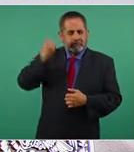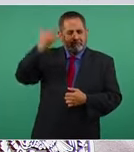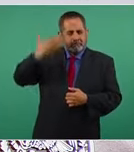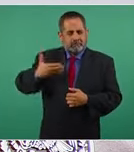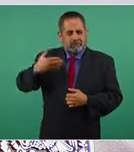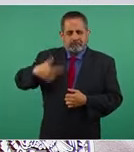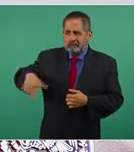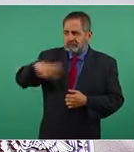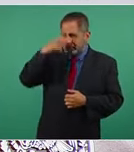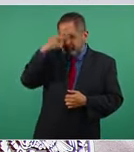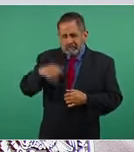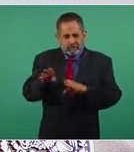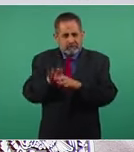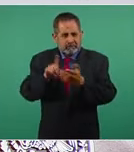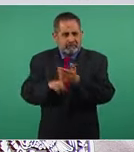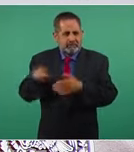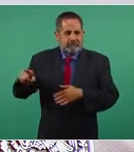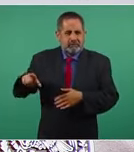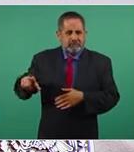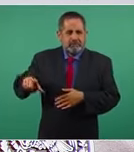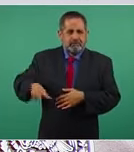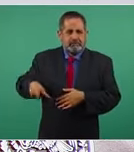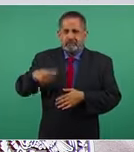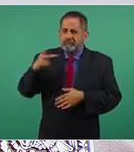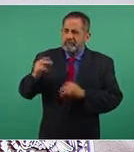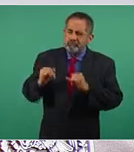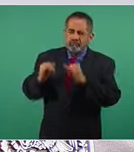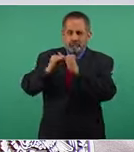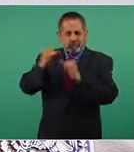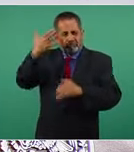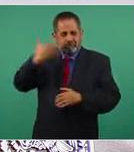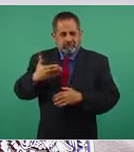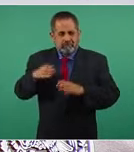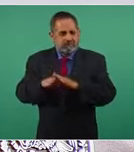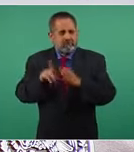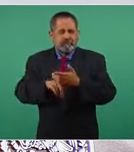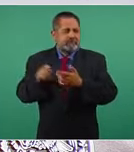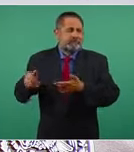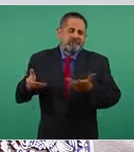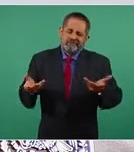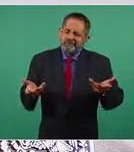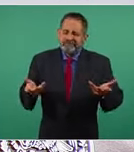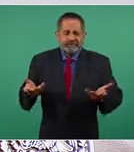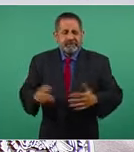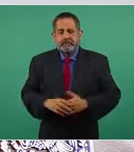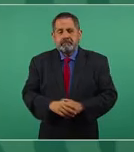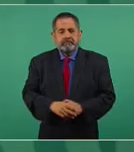¿Cómo queda el Estado mexicano, sus instituciones?